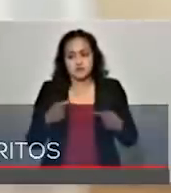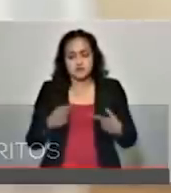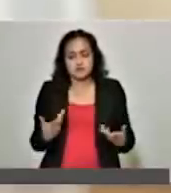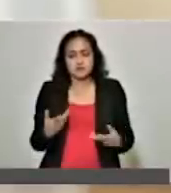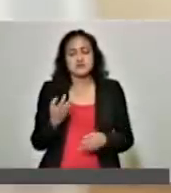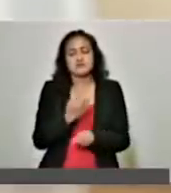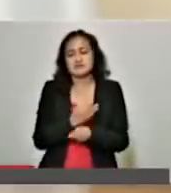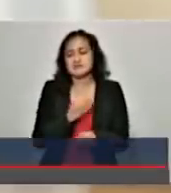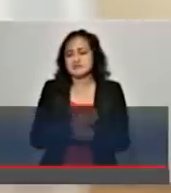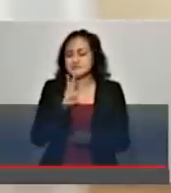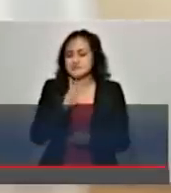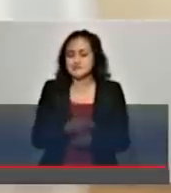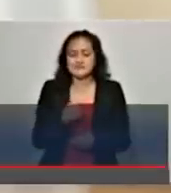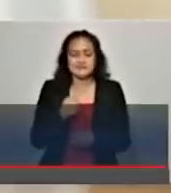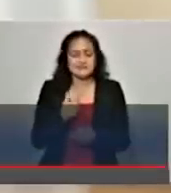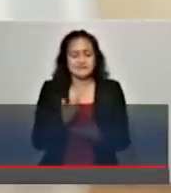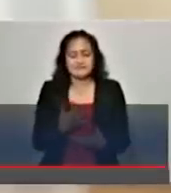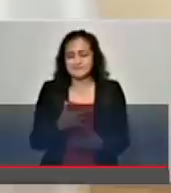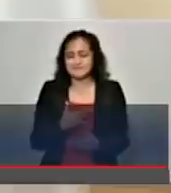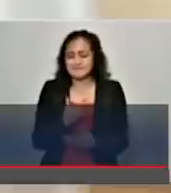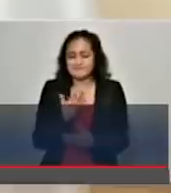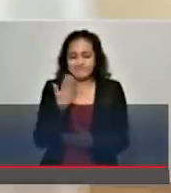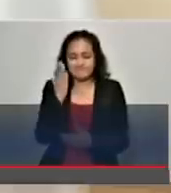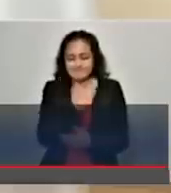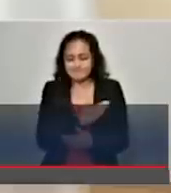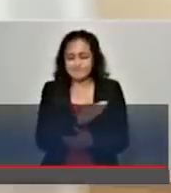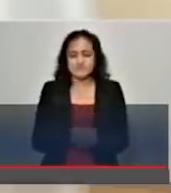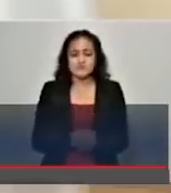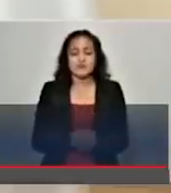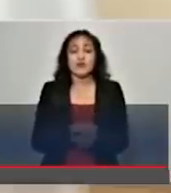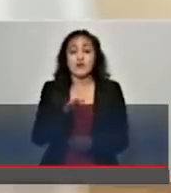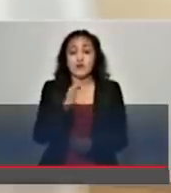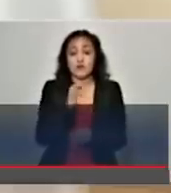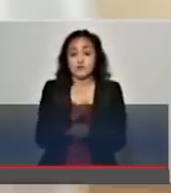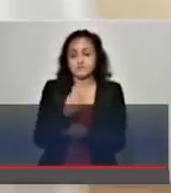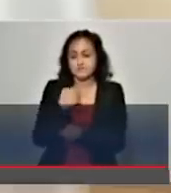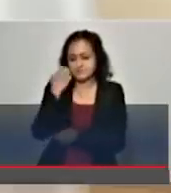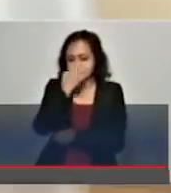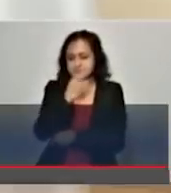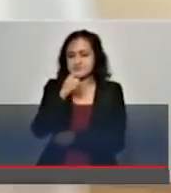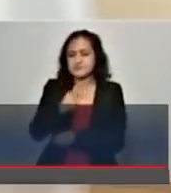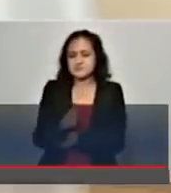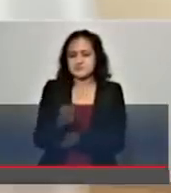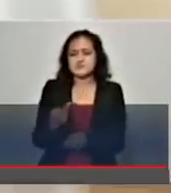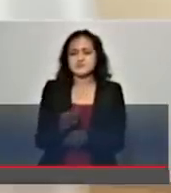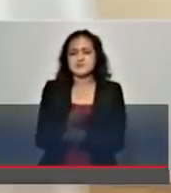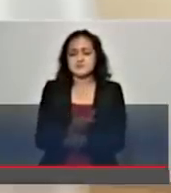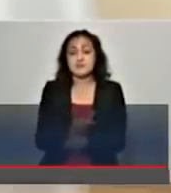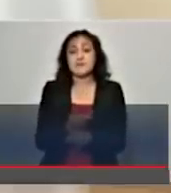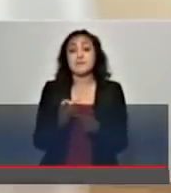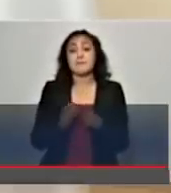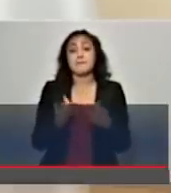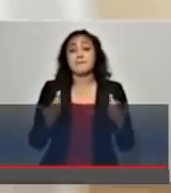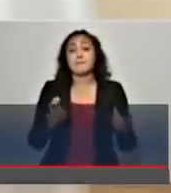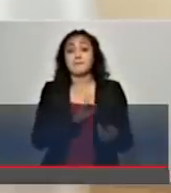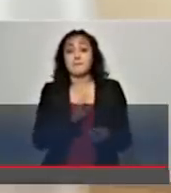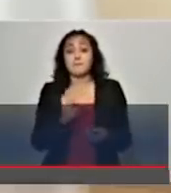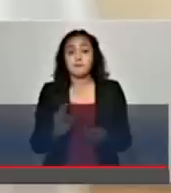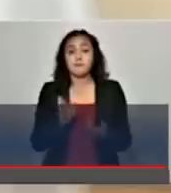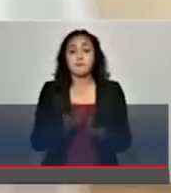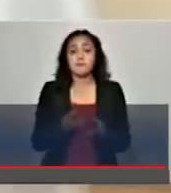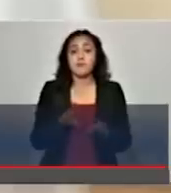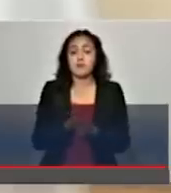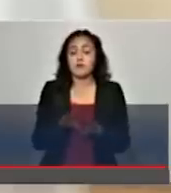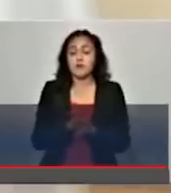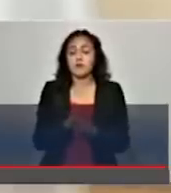conmueve todo eso la opción que se está estudiando es una opción que permita una atracción